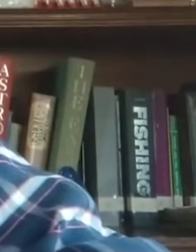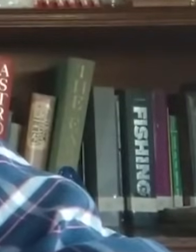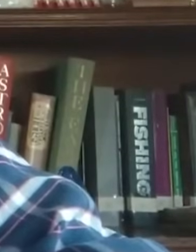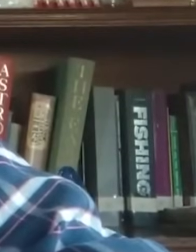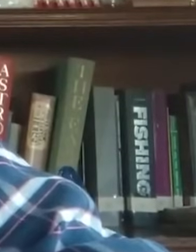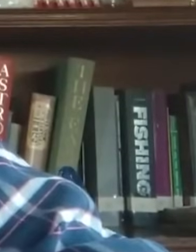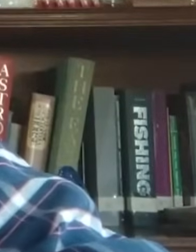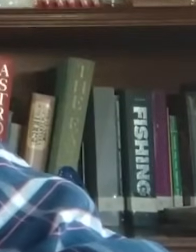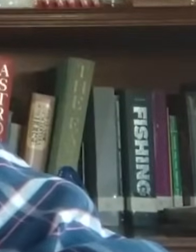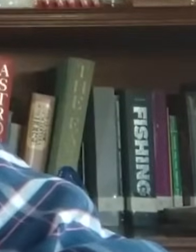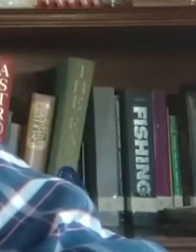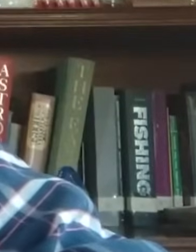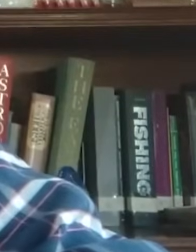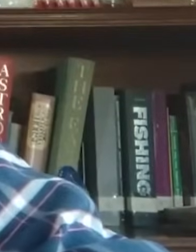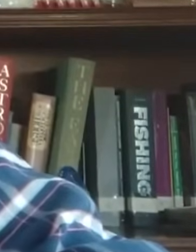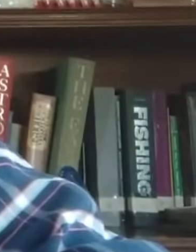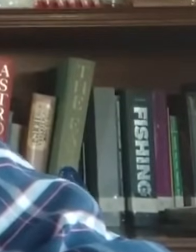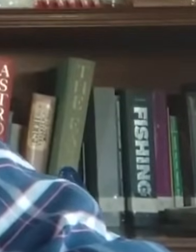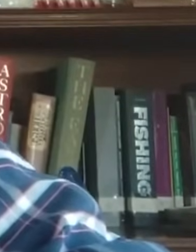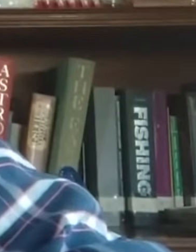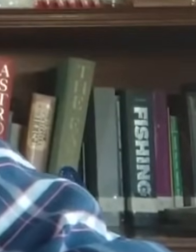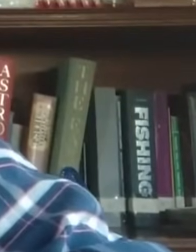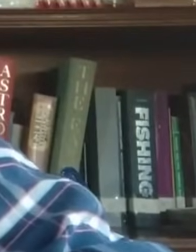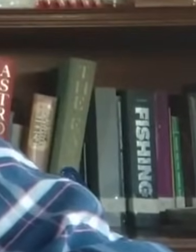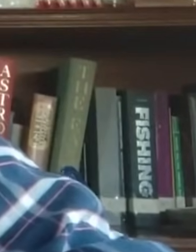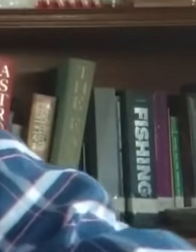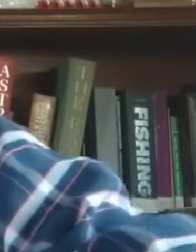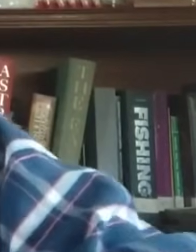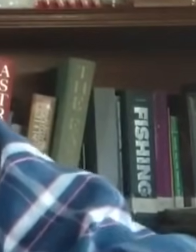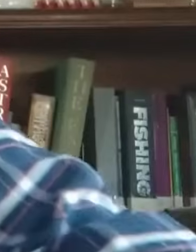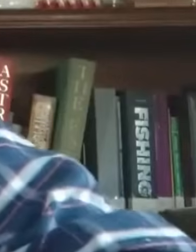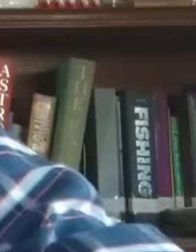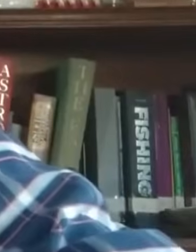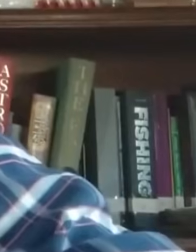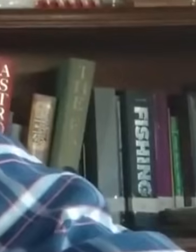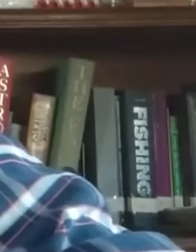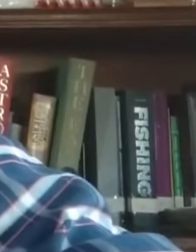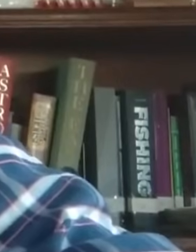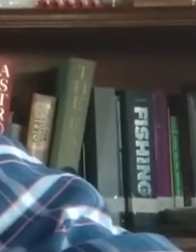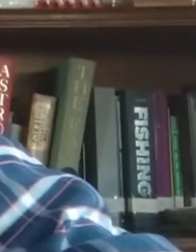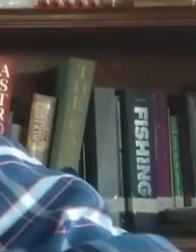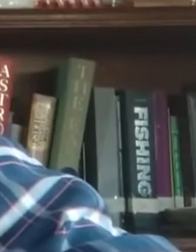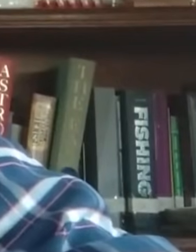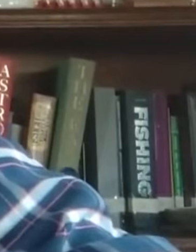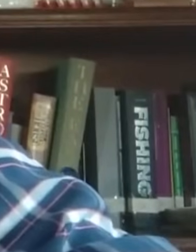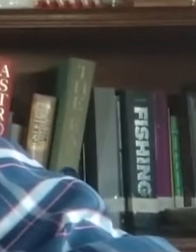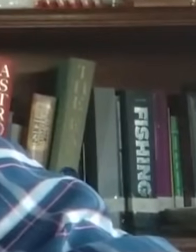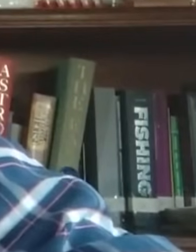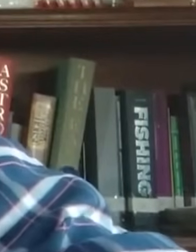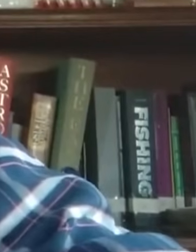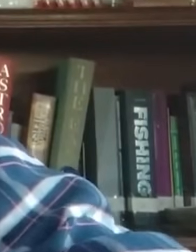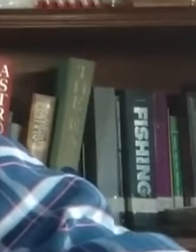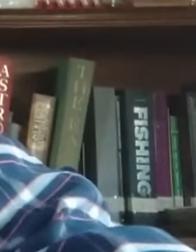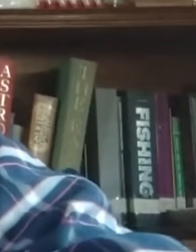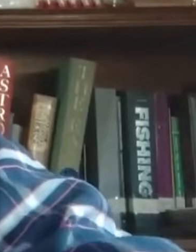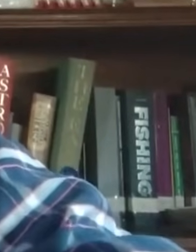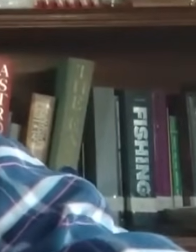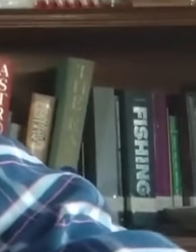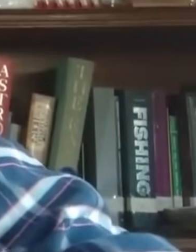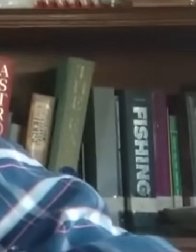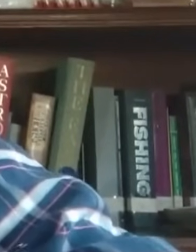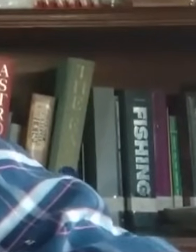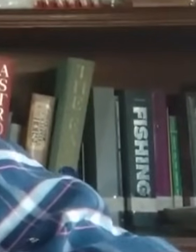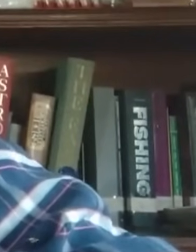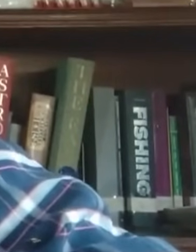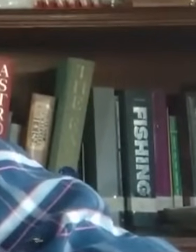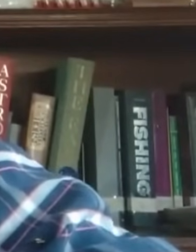Hola, ¿qué tal, queridas amigas y amigos de todo México? Hoy tengo excelentes noticias